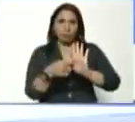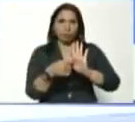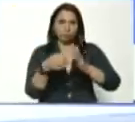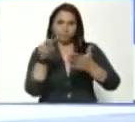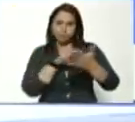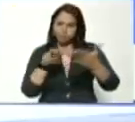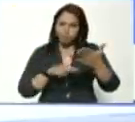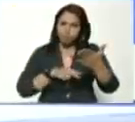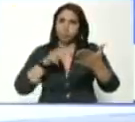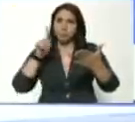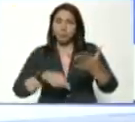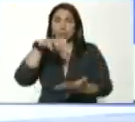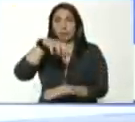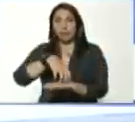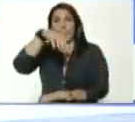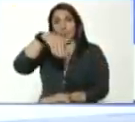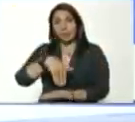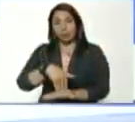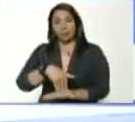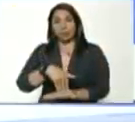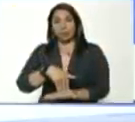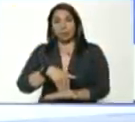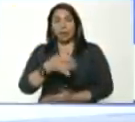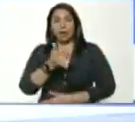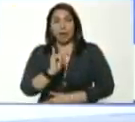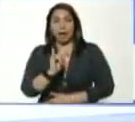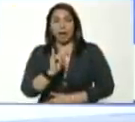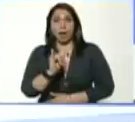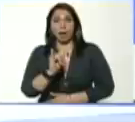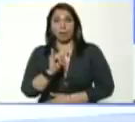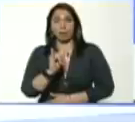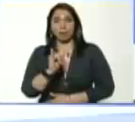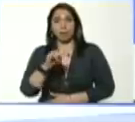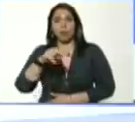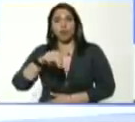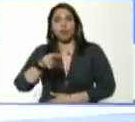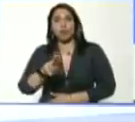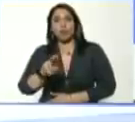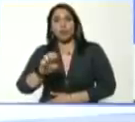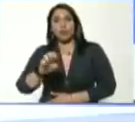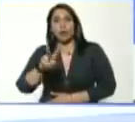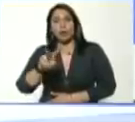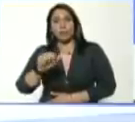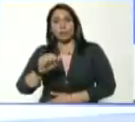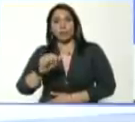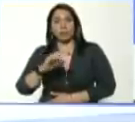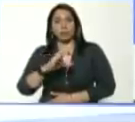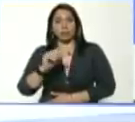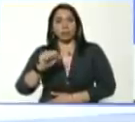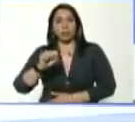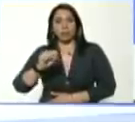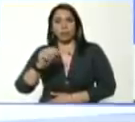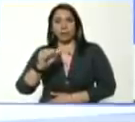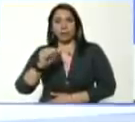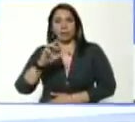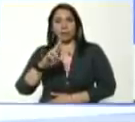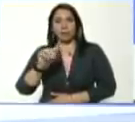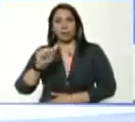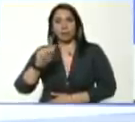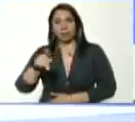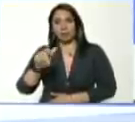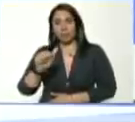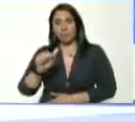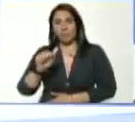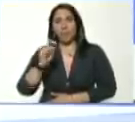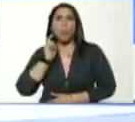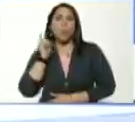En el caso del estado Miranda, está en Nueva Casarapa, parte de Guarena. Allí está el caso, ya